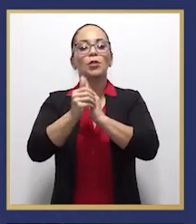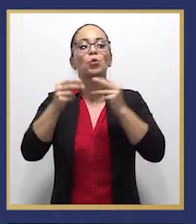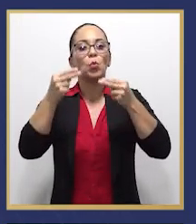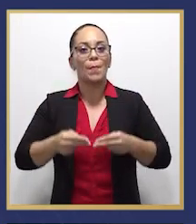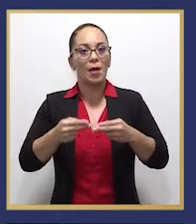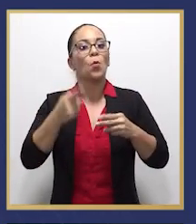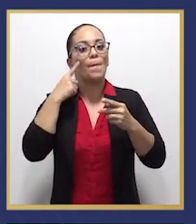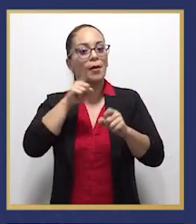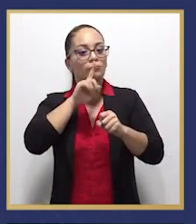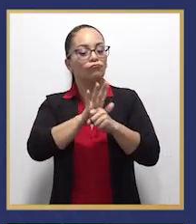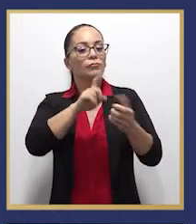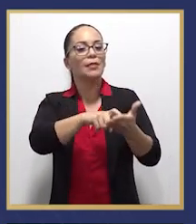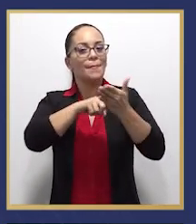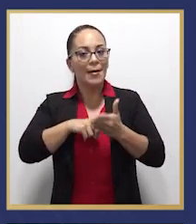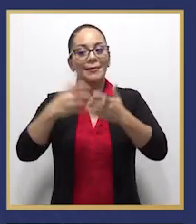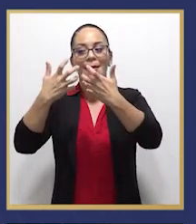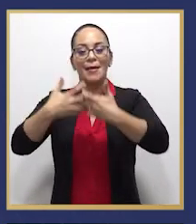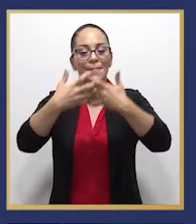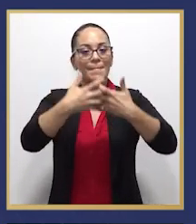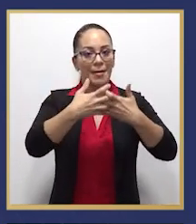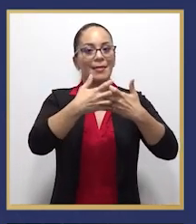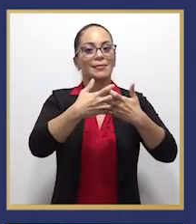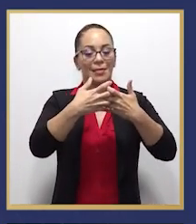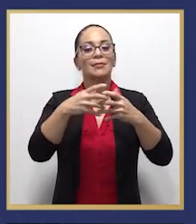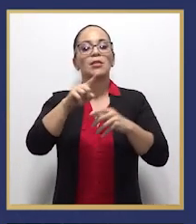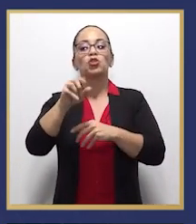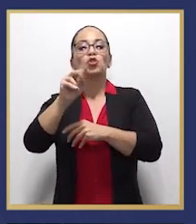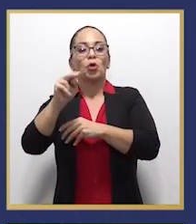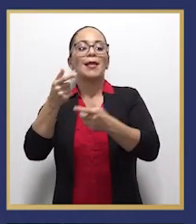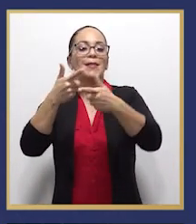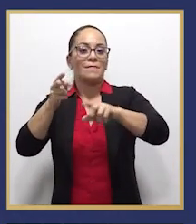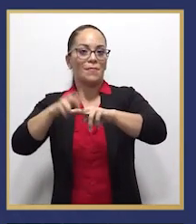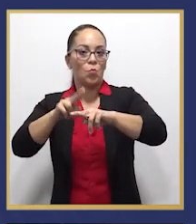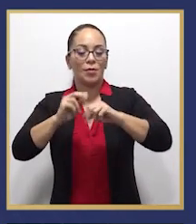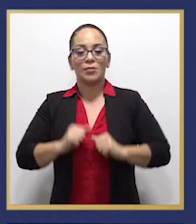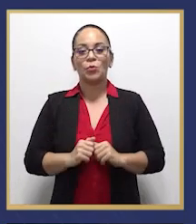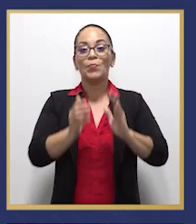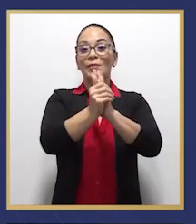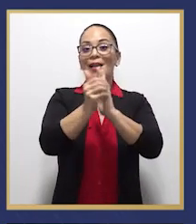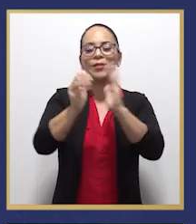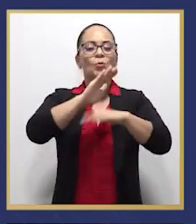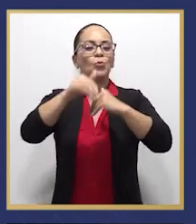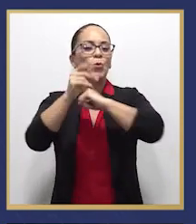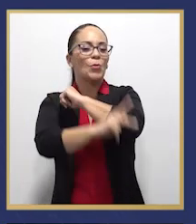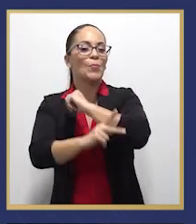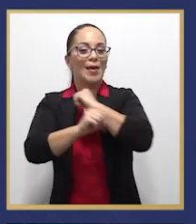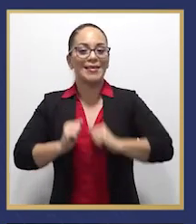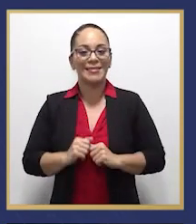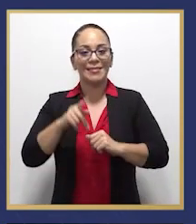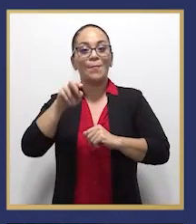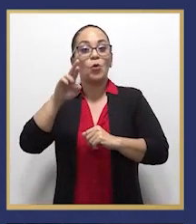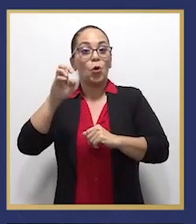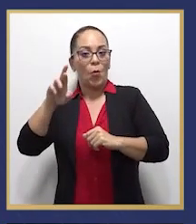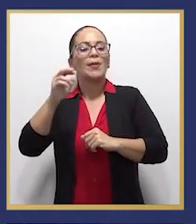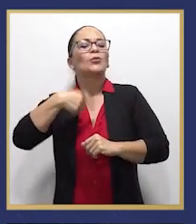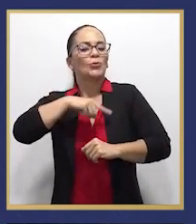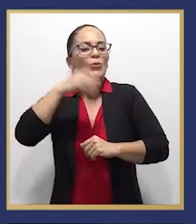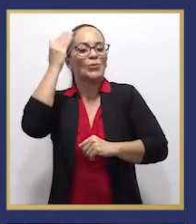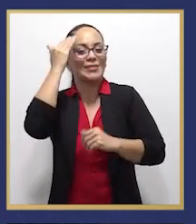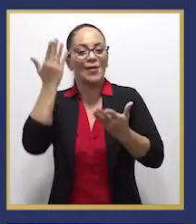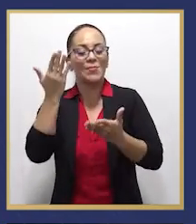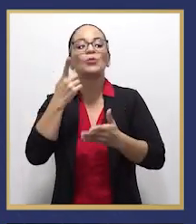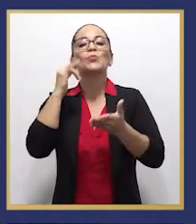cumple con la demanda y las necesidades de los empresarios instalados en zonas francas El Talento está en todo nuestro territorio en procom lo tenemos